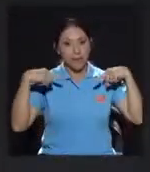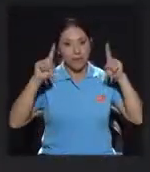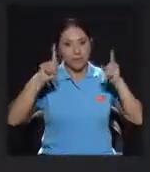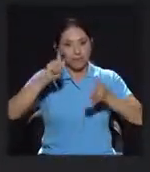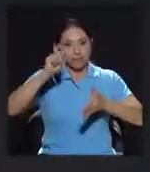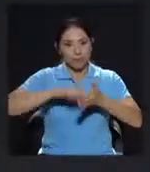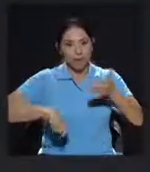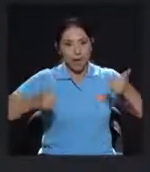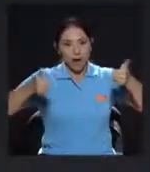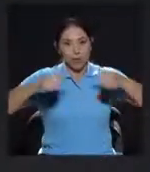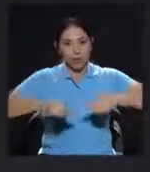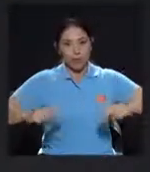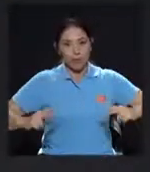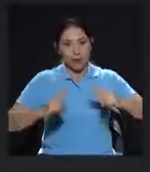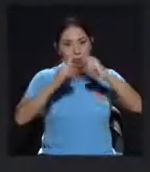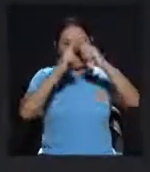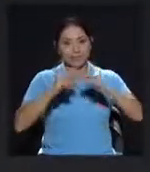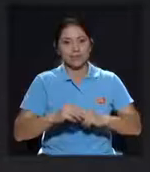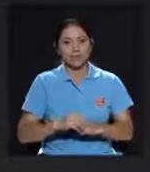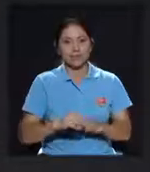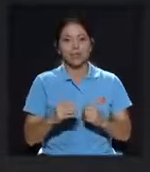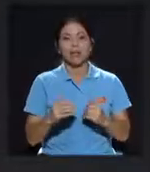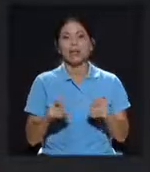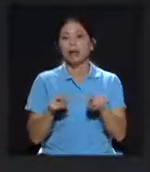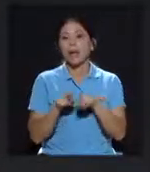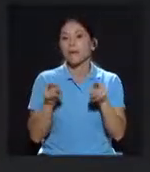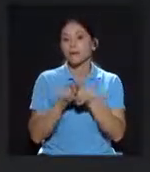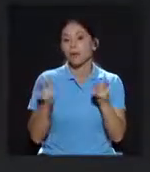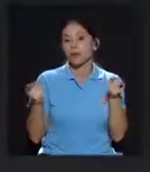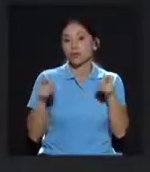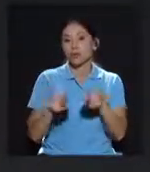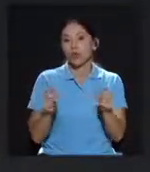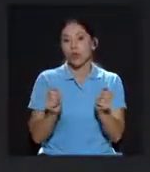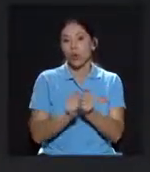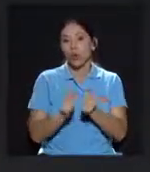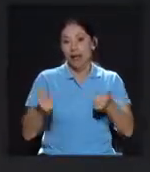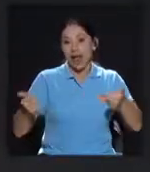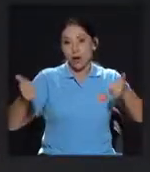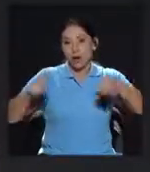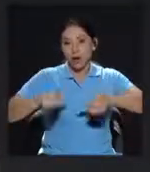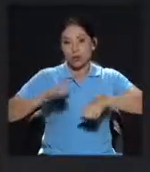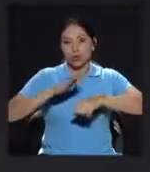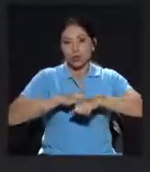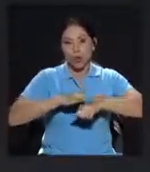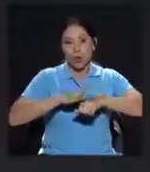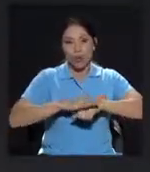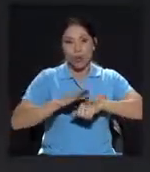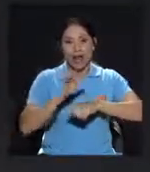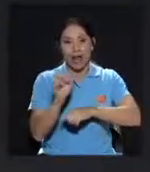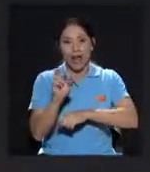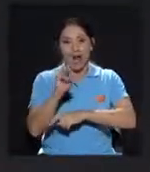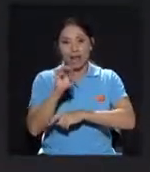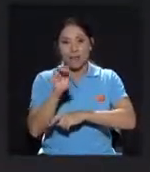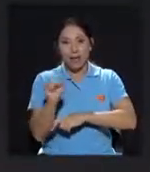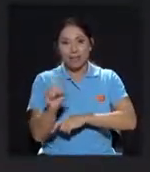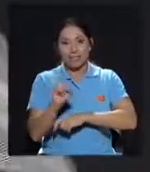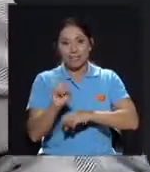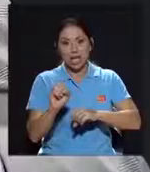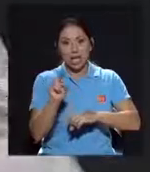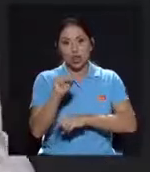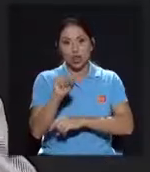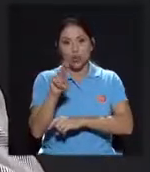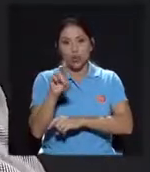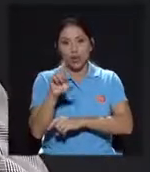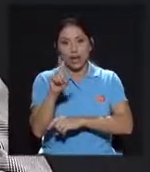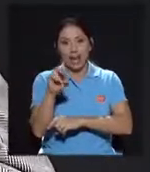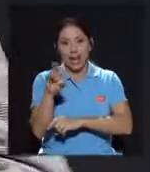tenemos lo que lo que sucedió con el acuerdo sobre armas nucleares el embajador del link white donde bueno igual